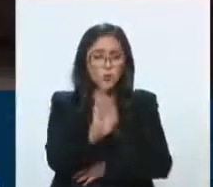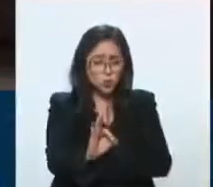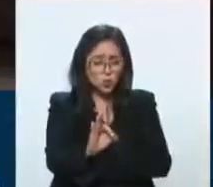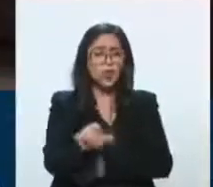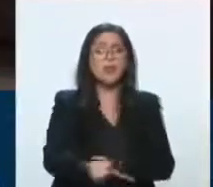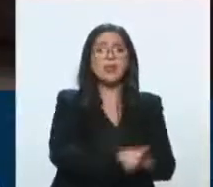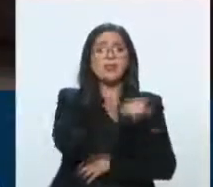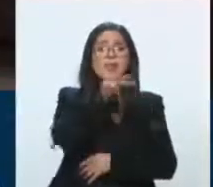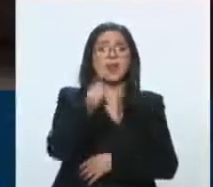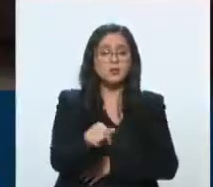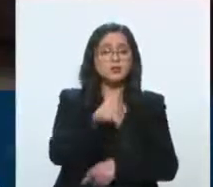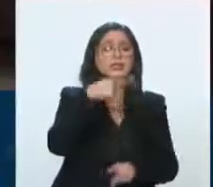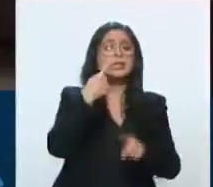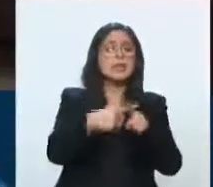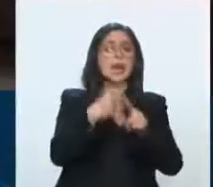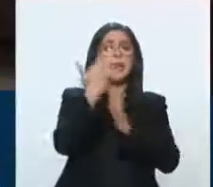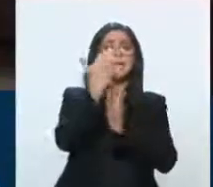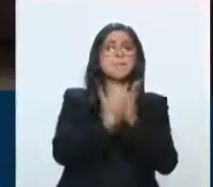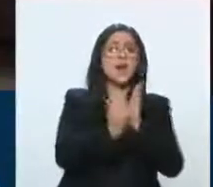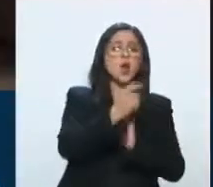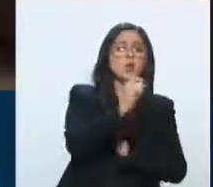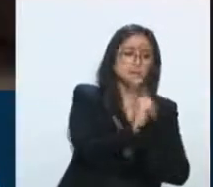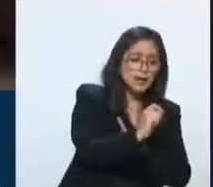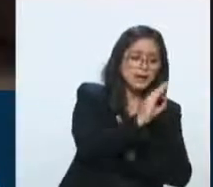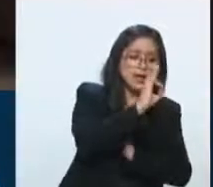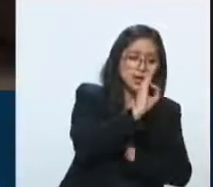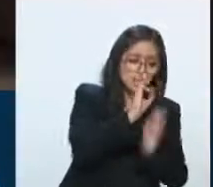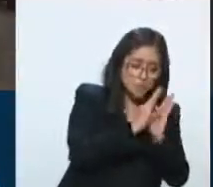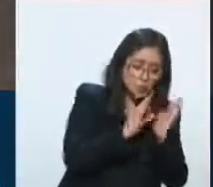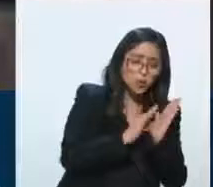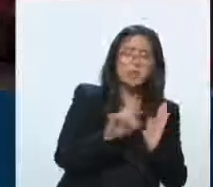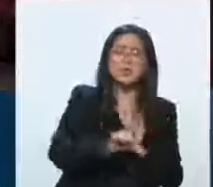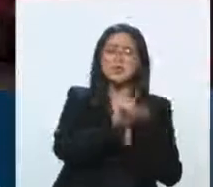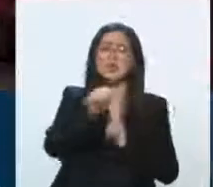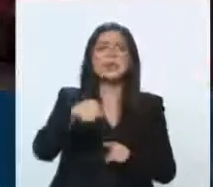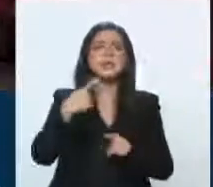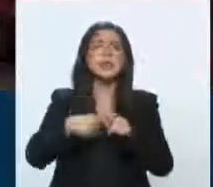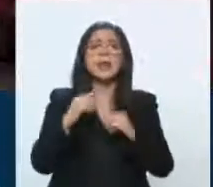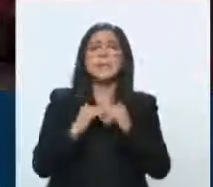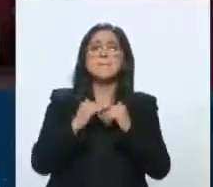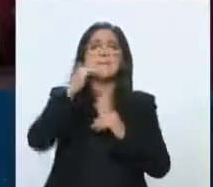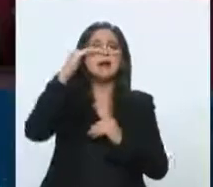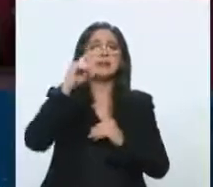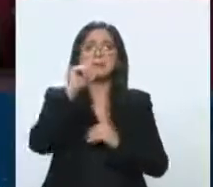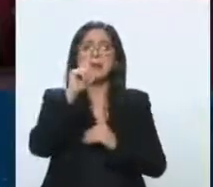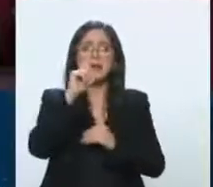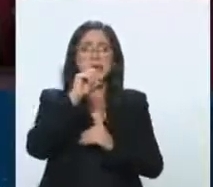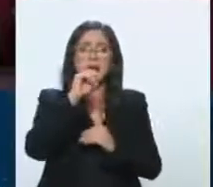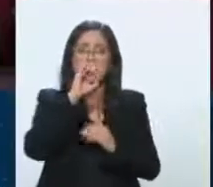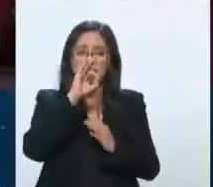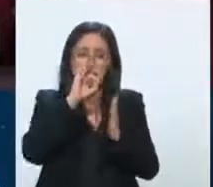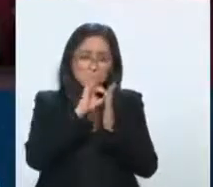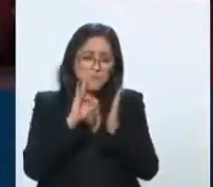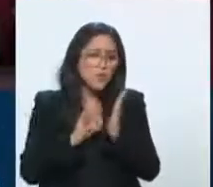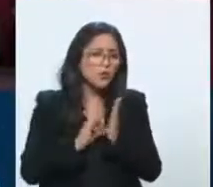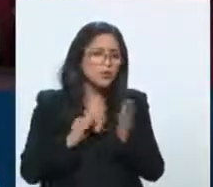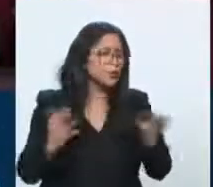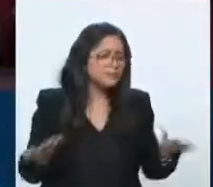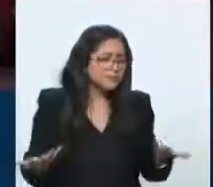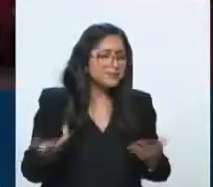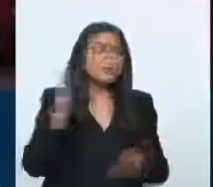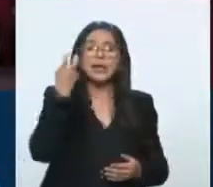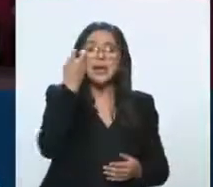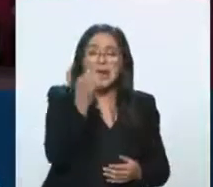quien tiene menos de 20 puntos y quien tiene más de 20 puntos. Al final, este es un escenario que no quiere decir